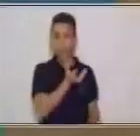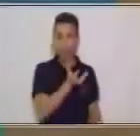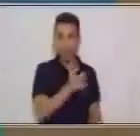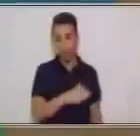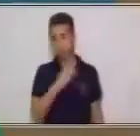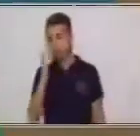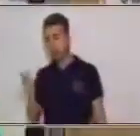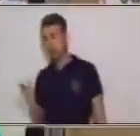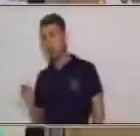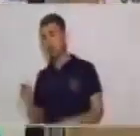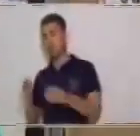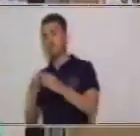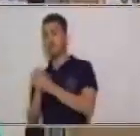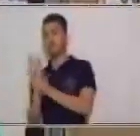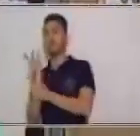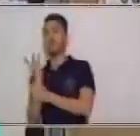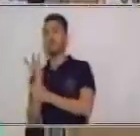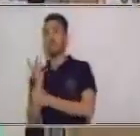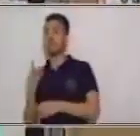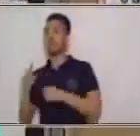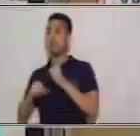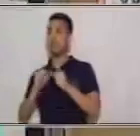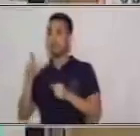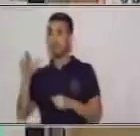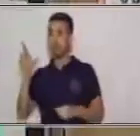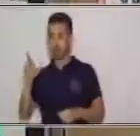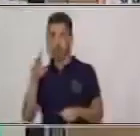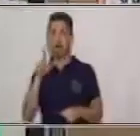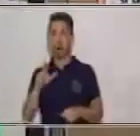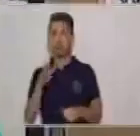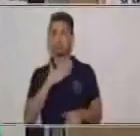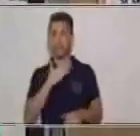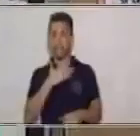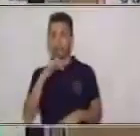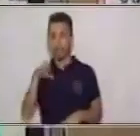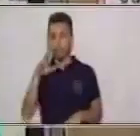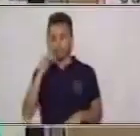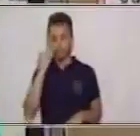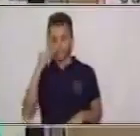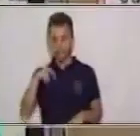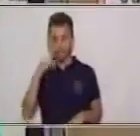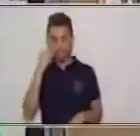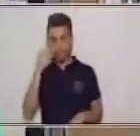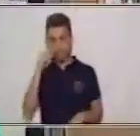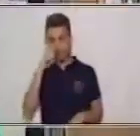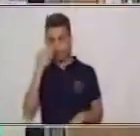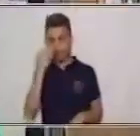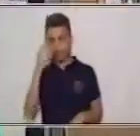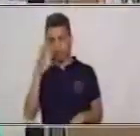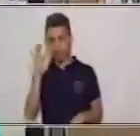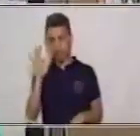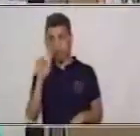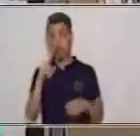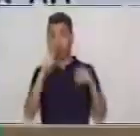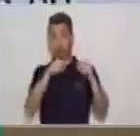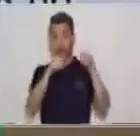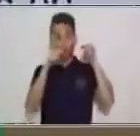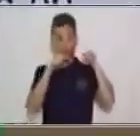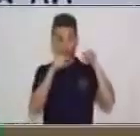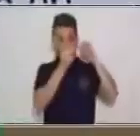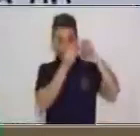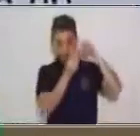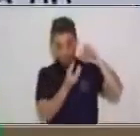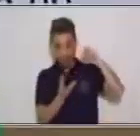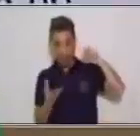flor, ¿sí? Y están los sustantivos derivados, que son los que provienen de un sustantivo